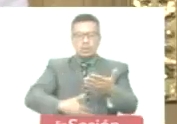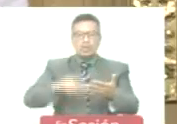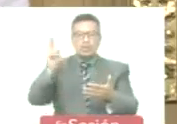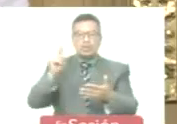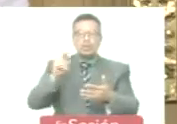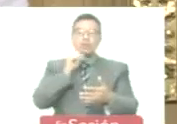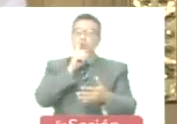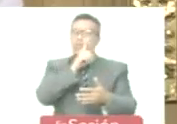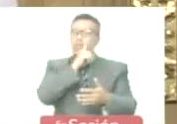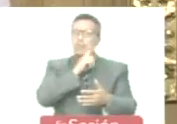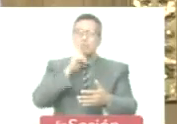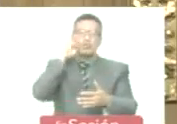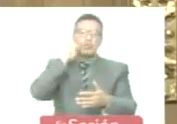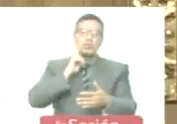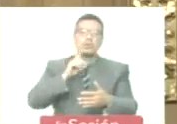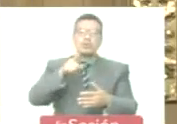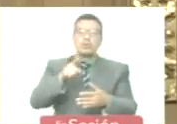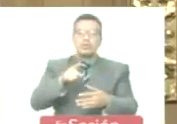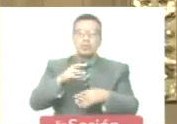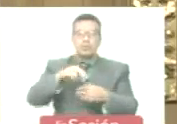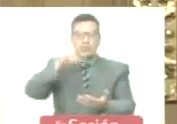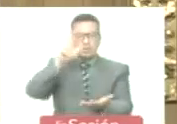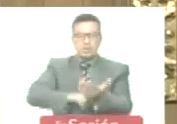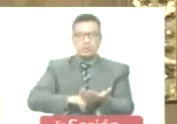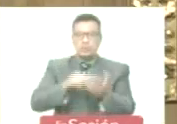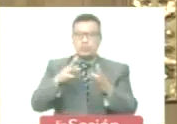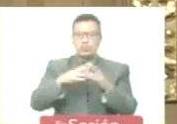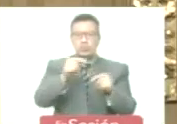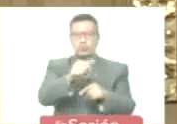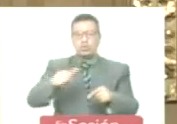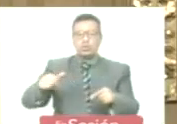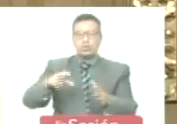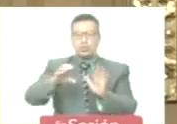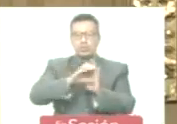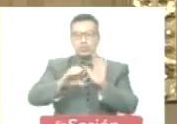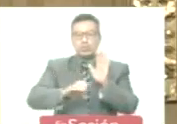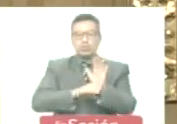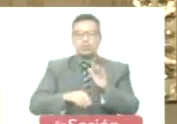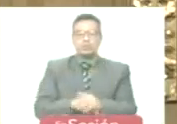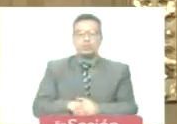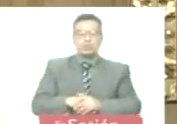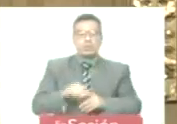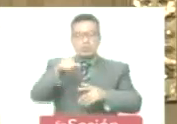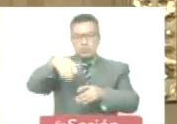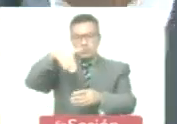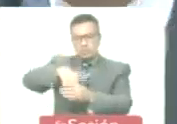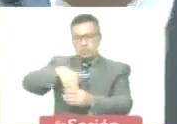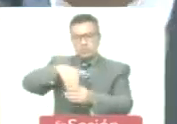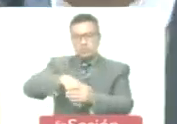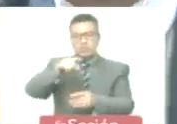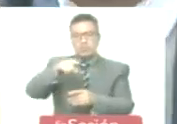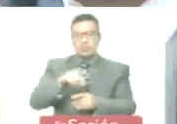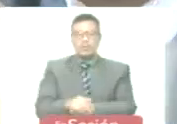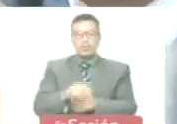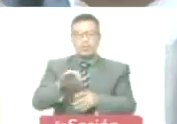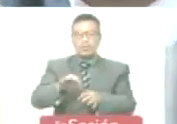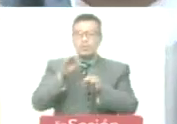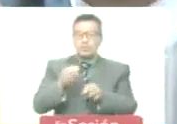llevara el nombre de bolivariana para ser aprobada por todas y todos los constituyentes. Que se haga una votación